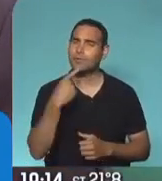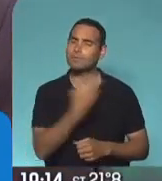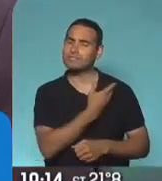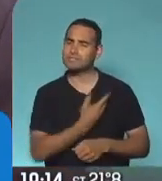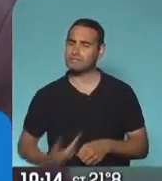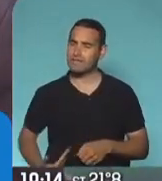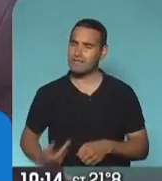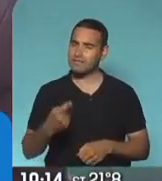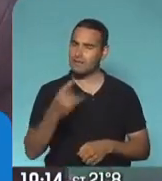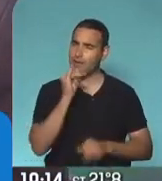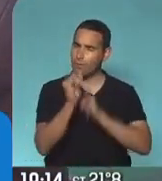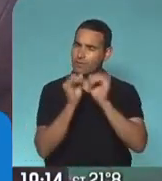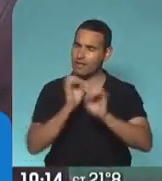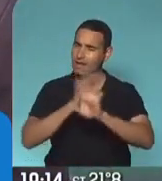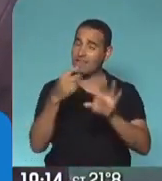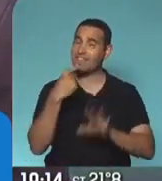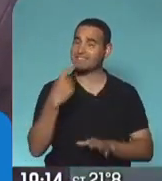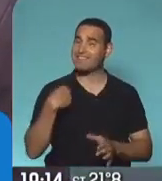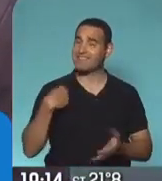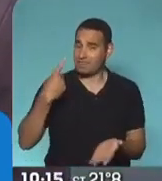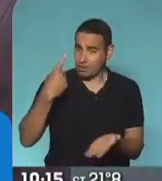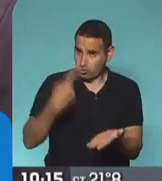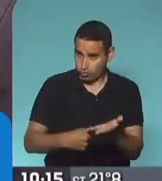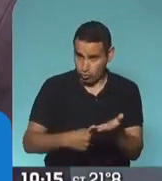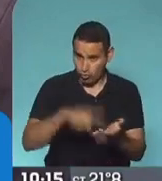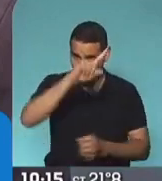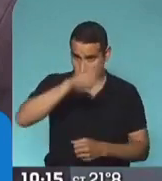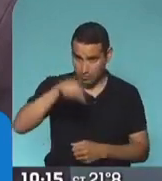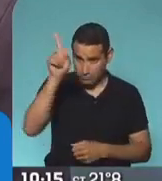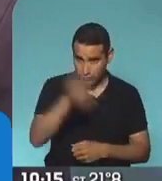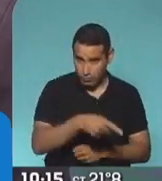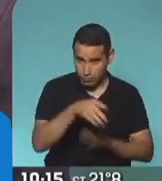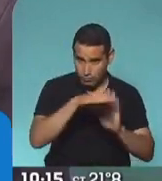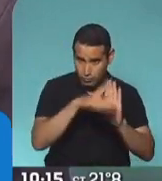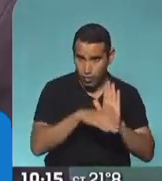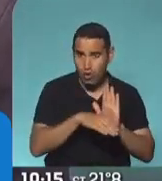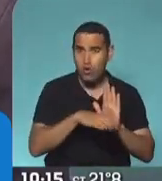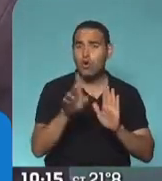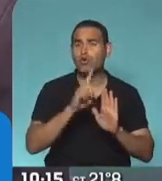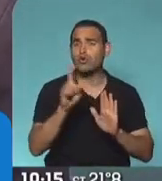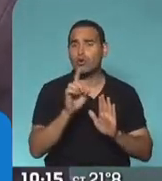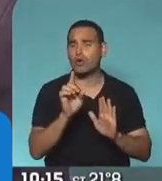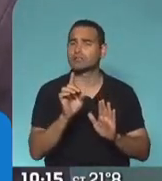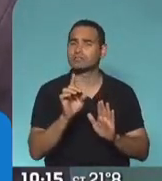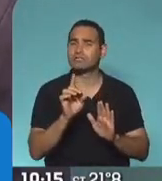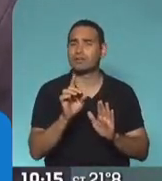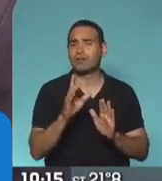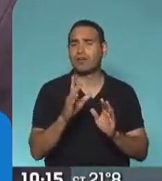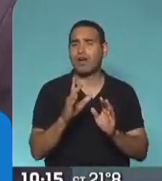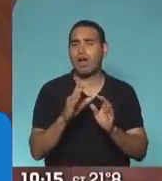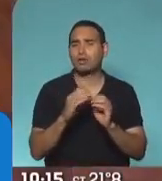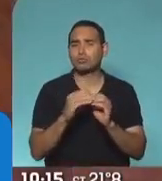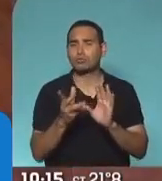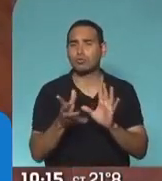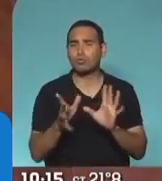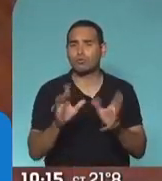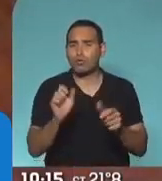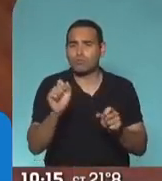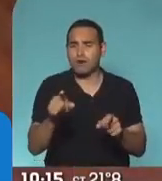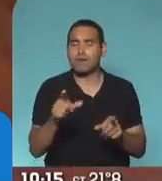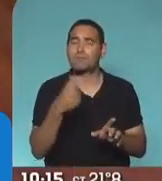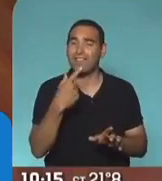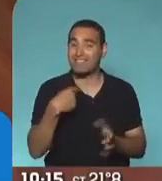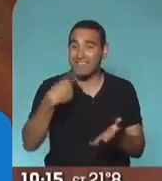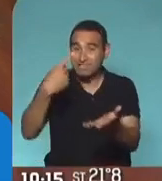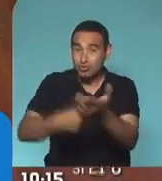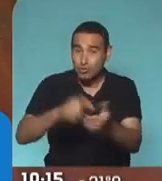presidente aclara que la decisión de derogar el protocolo no se tomó por una cuestión de fondo, sino por una cuestión de forma, porque la decisión